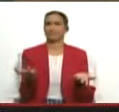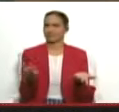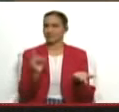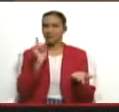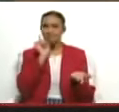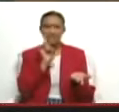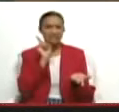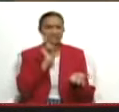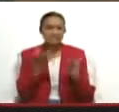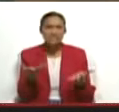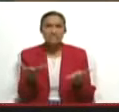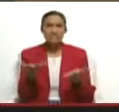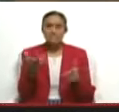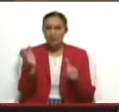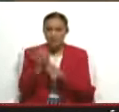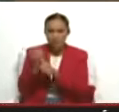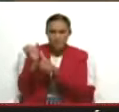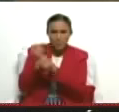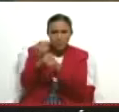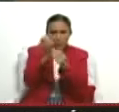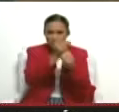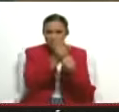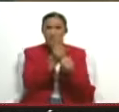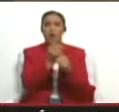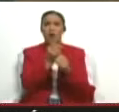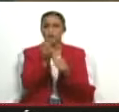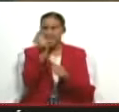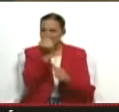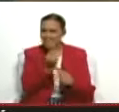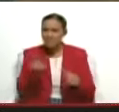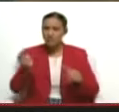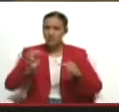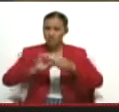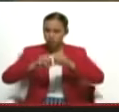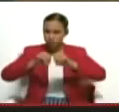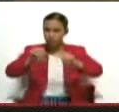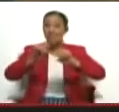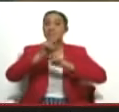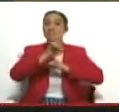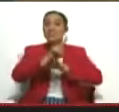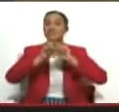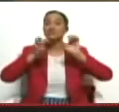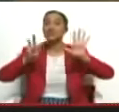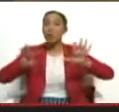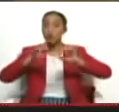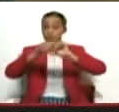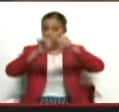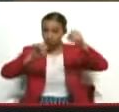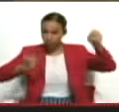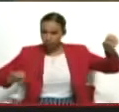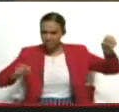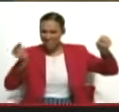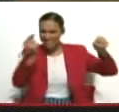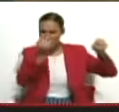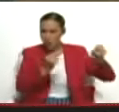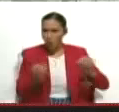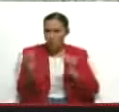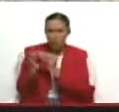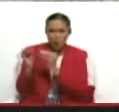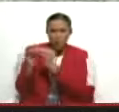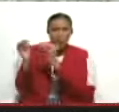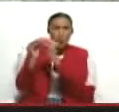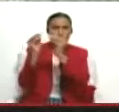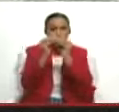todo esto de marcado 18 mapas elementos de convicción totalmente al